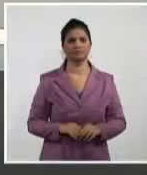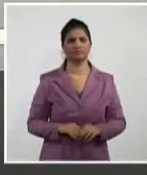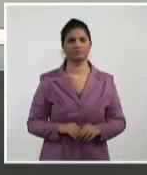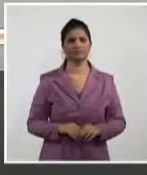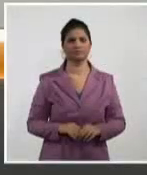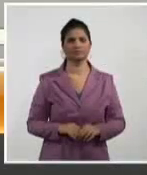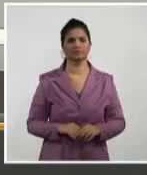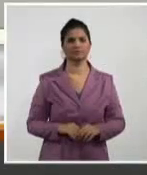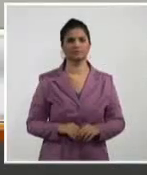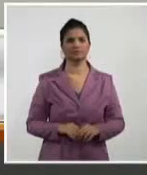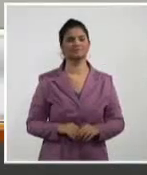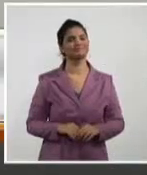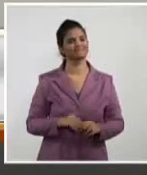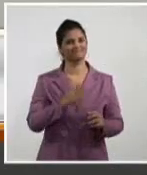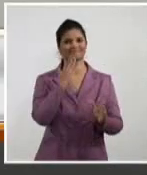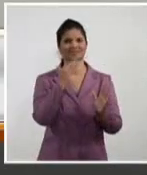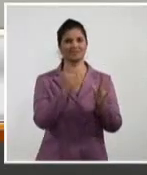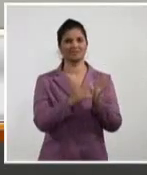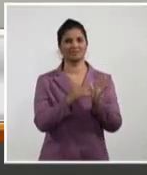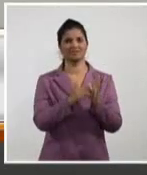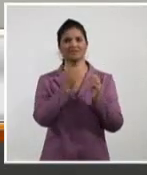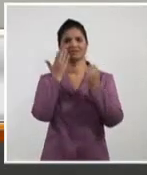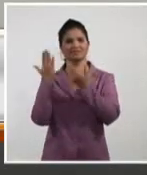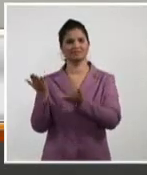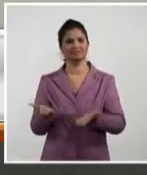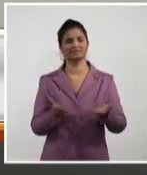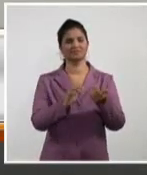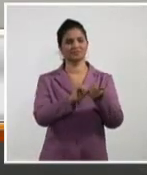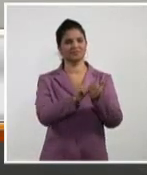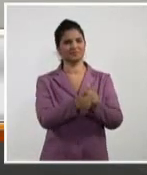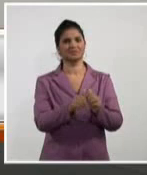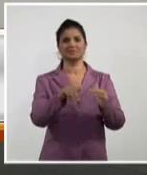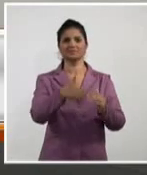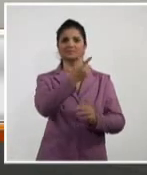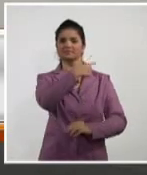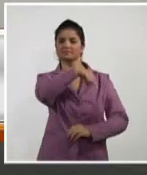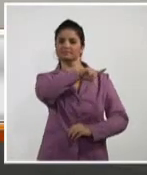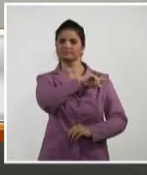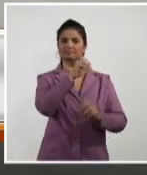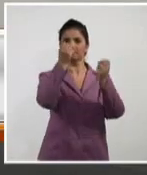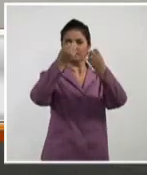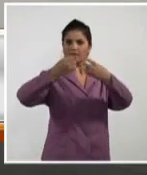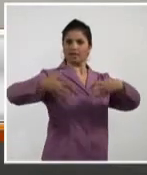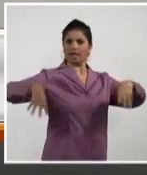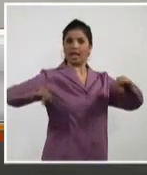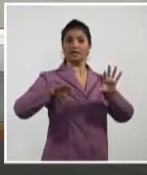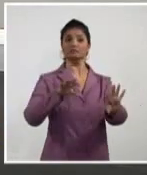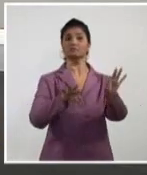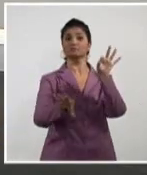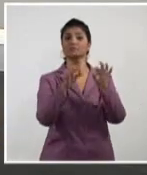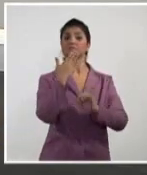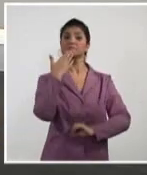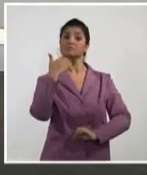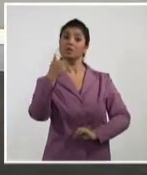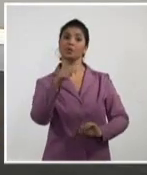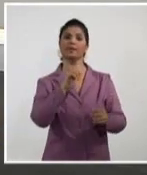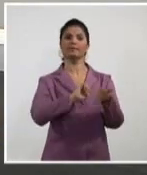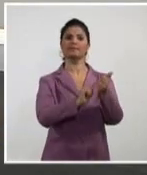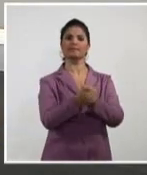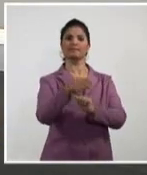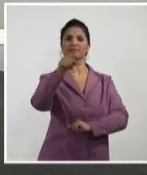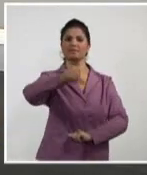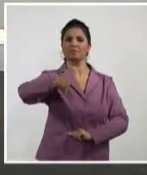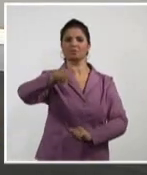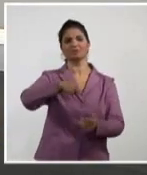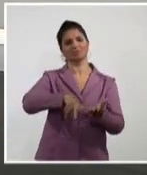Buenas tardes, bienvenidos a los deportes al mediodía. En la jornada de ayer tuvo lugar la gala de los mejores atletas del año en Pinar del Río. Ernesto Amaya Esquivel nos